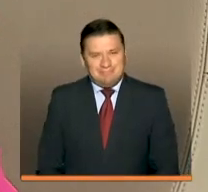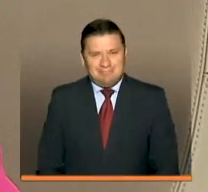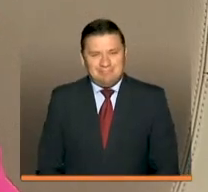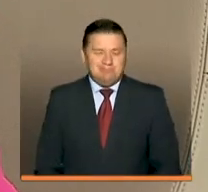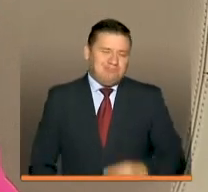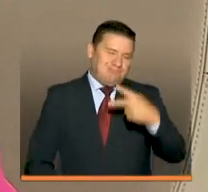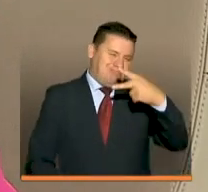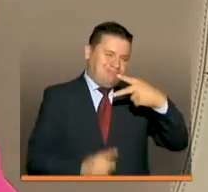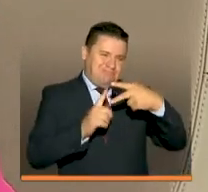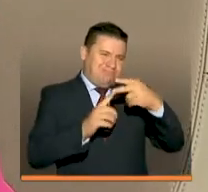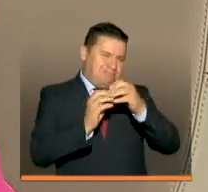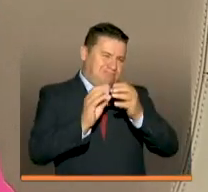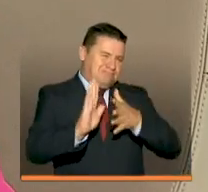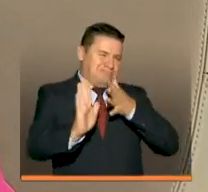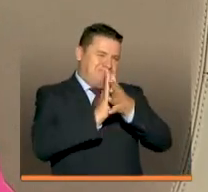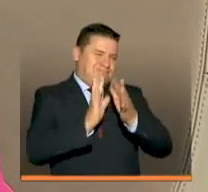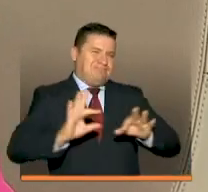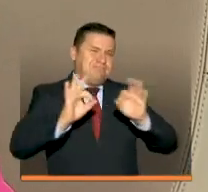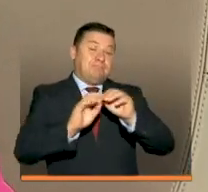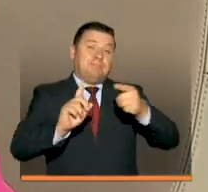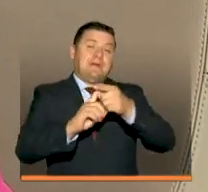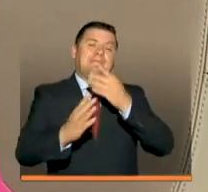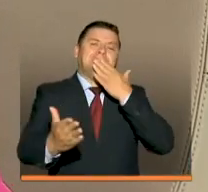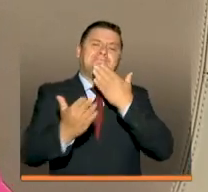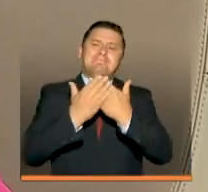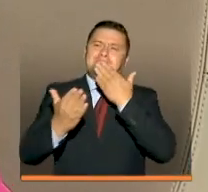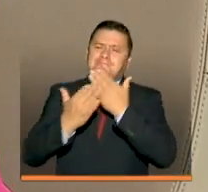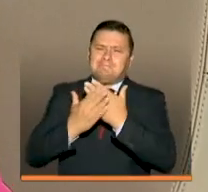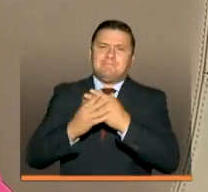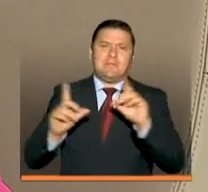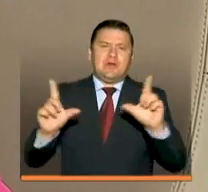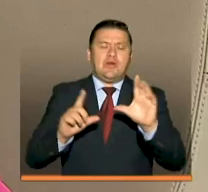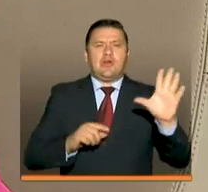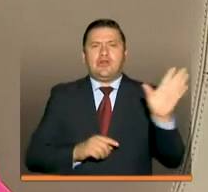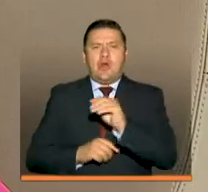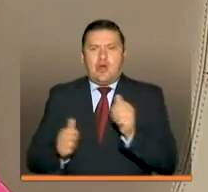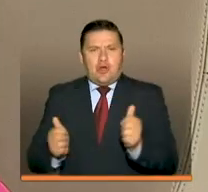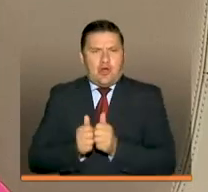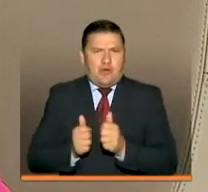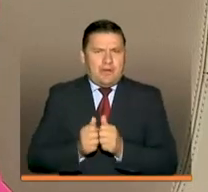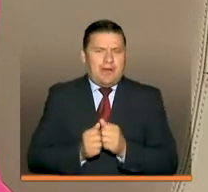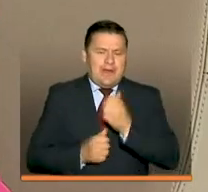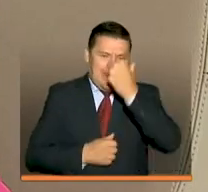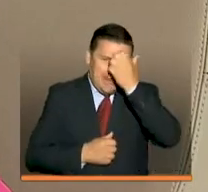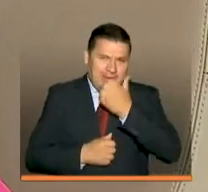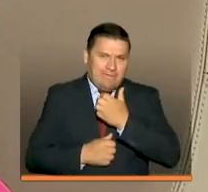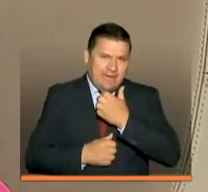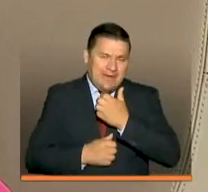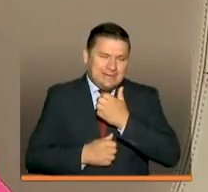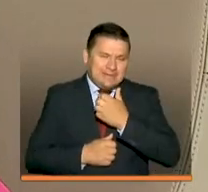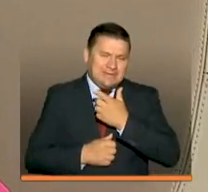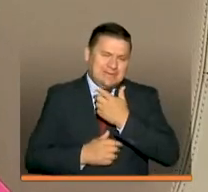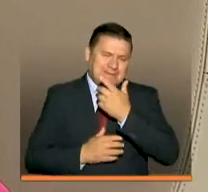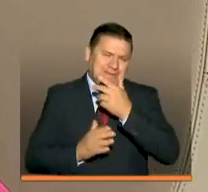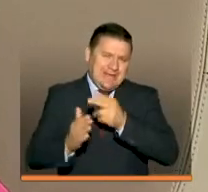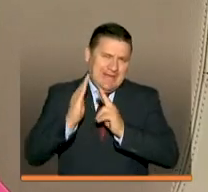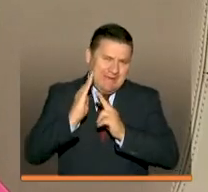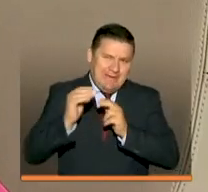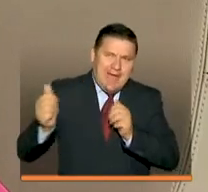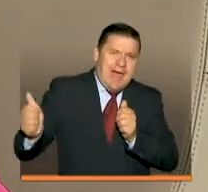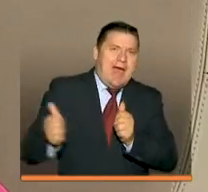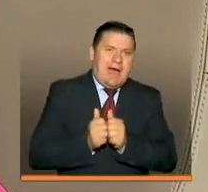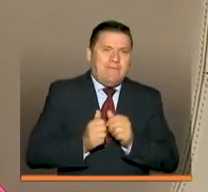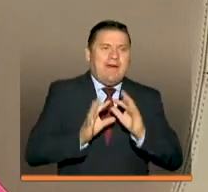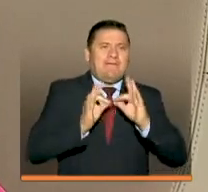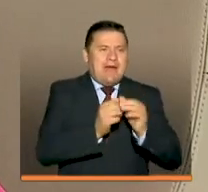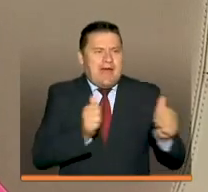2 mensajes importantes aquí. Primero, agradecerles acá desde el programa a todos los compañeros del ICFES, a los secretarios de Educación y a todas las familias